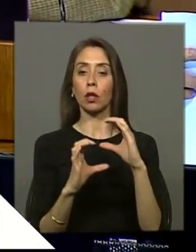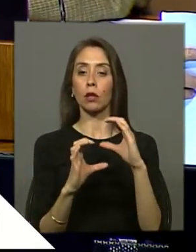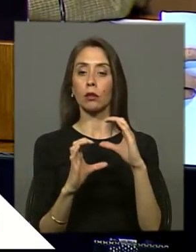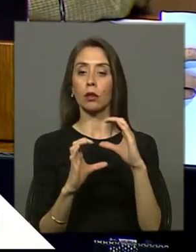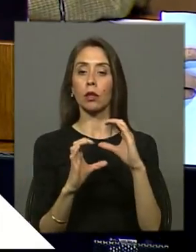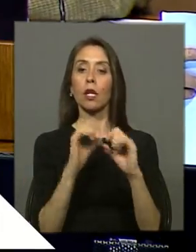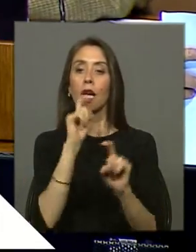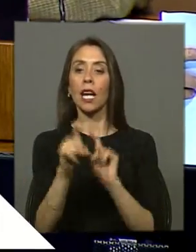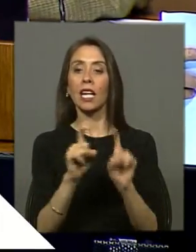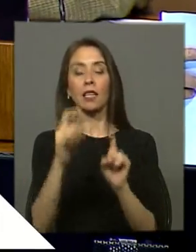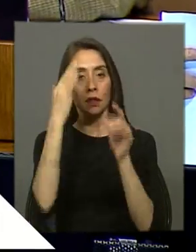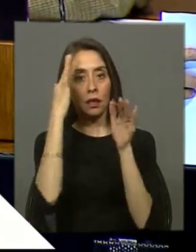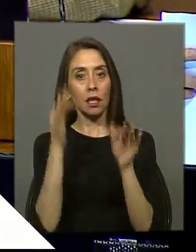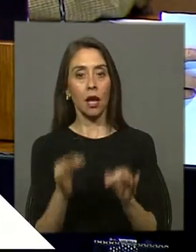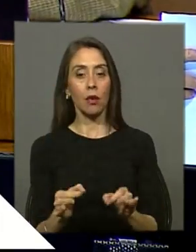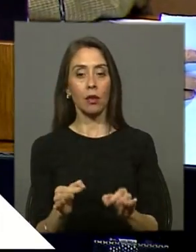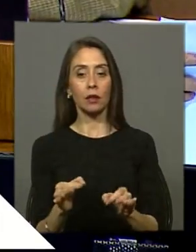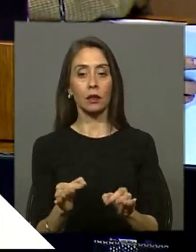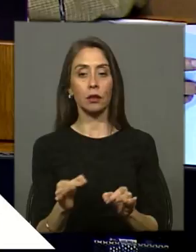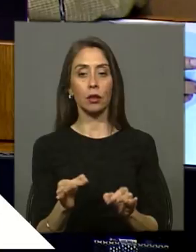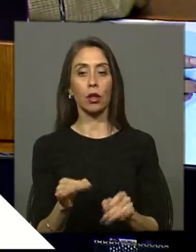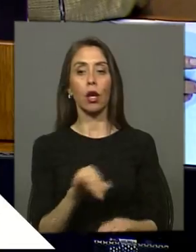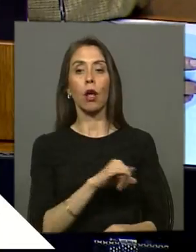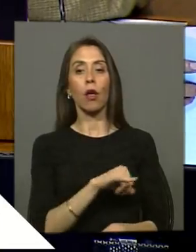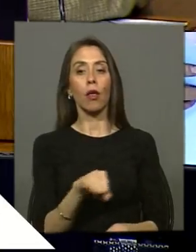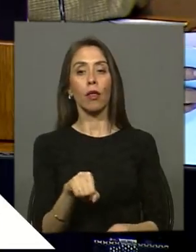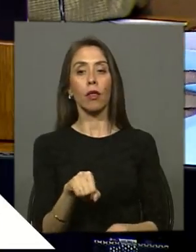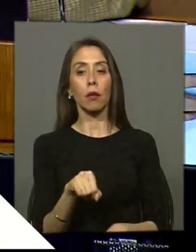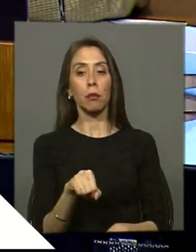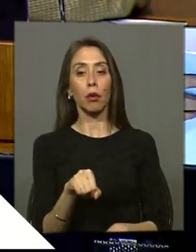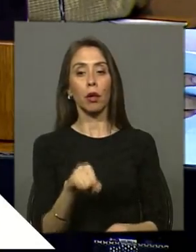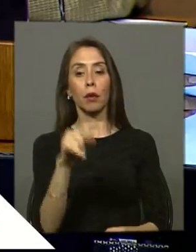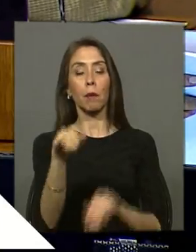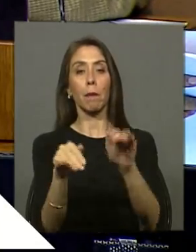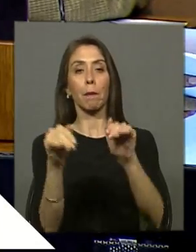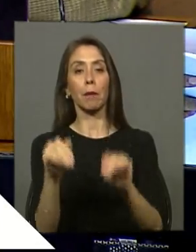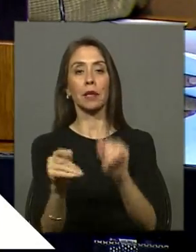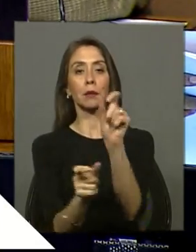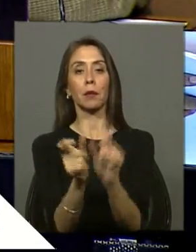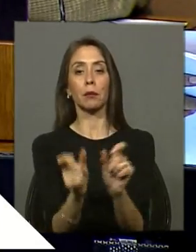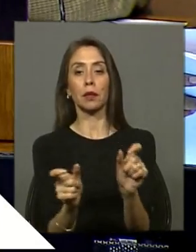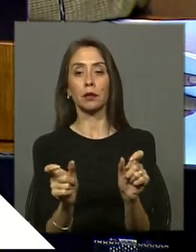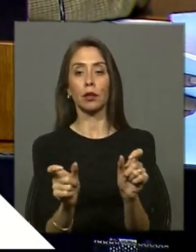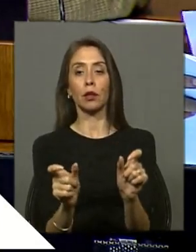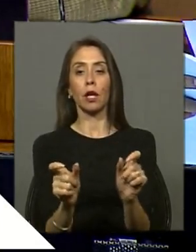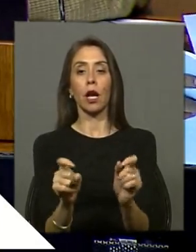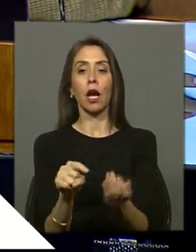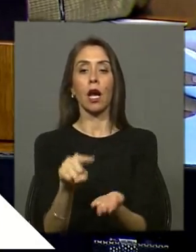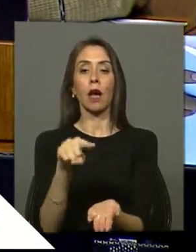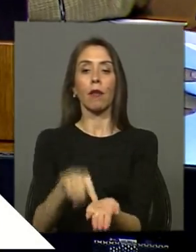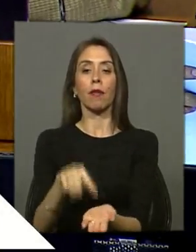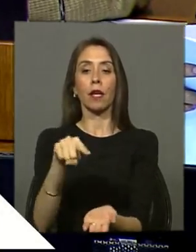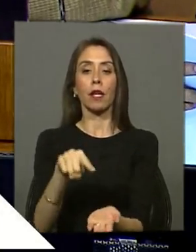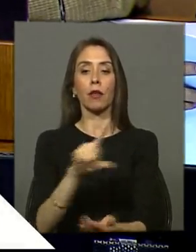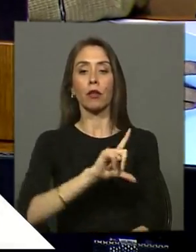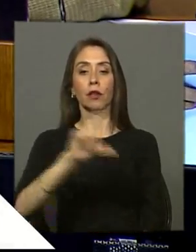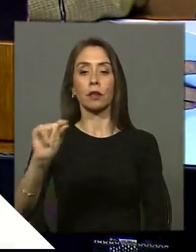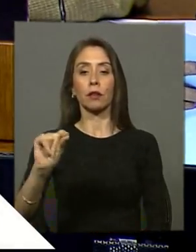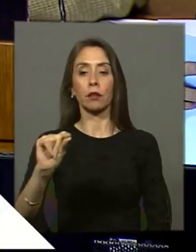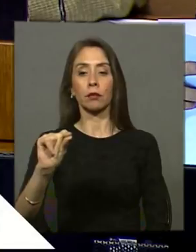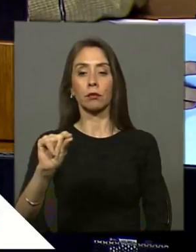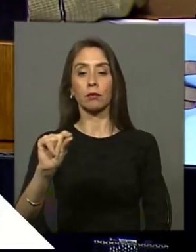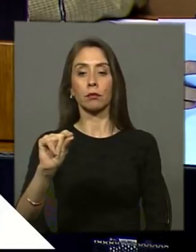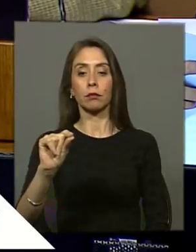para criticar una decisión y que después no es cierto que esas personas pongan el dedo y que se vayan es